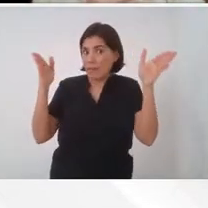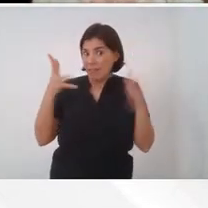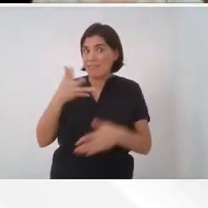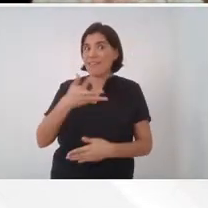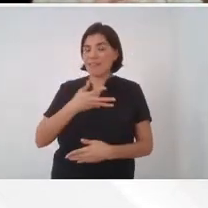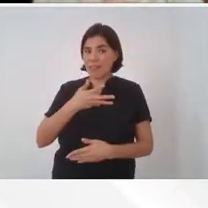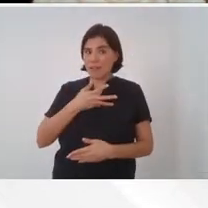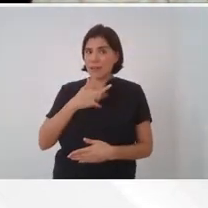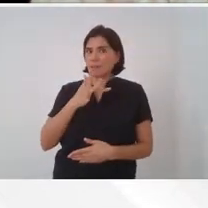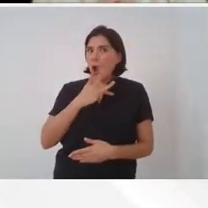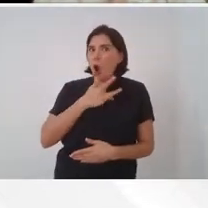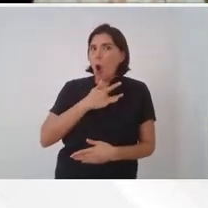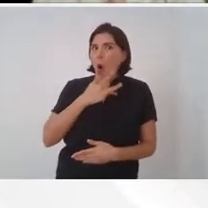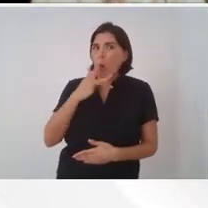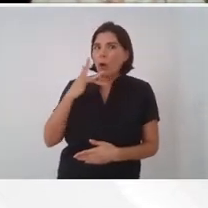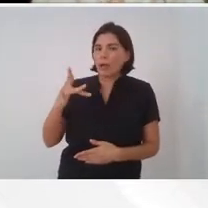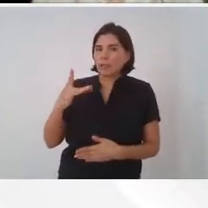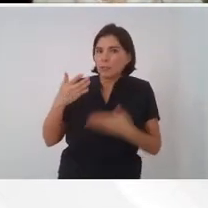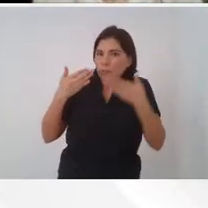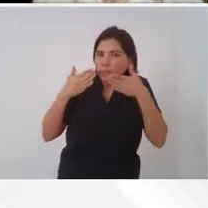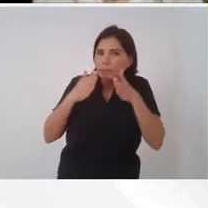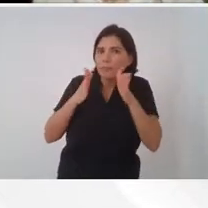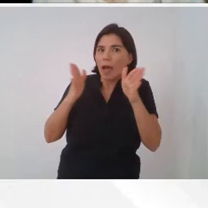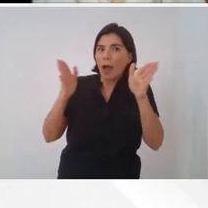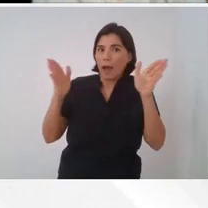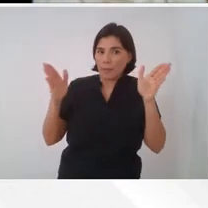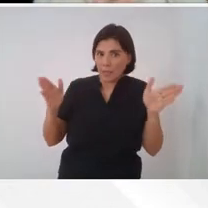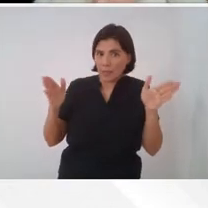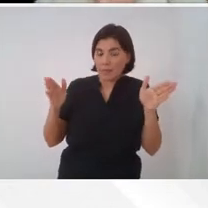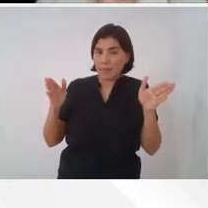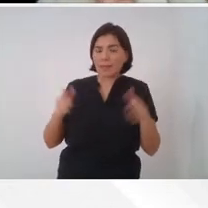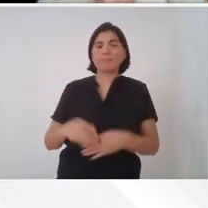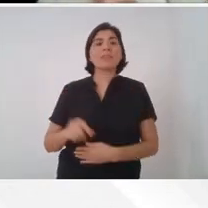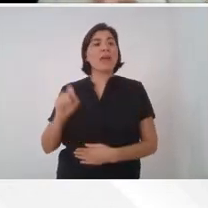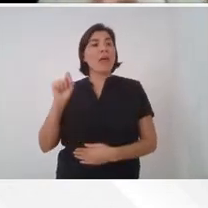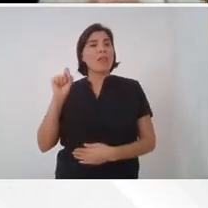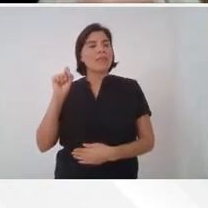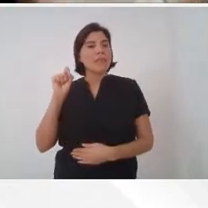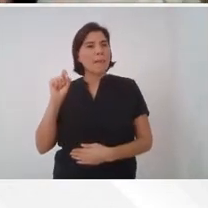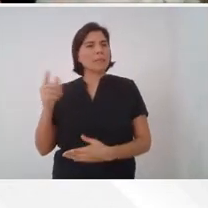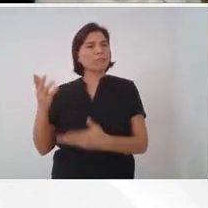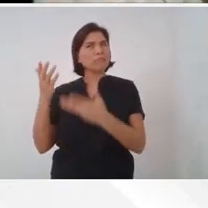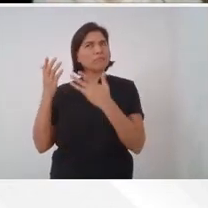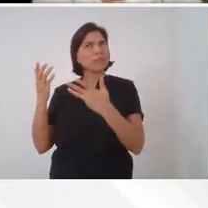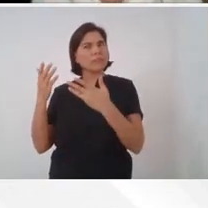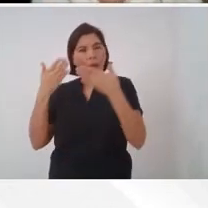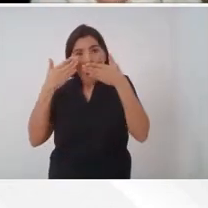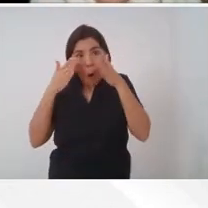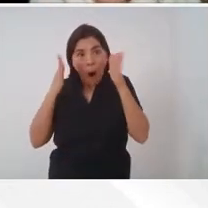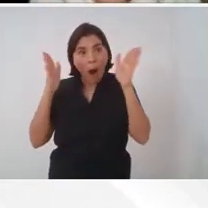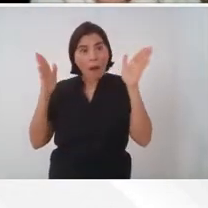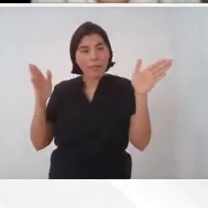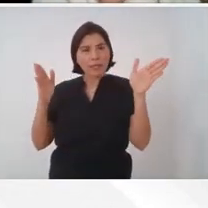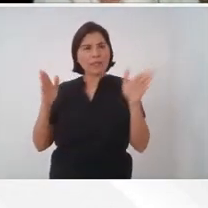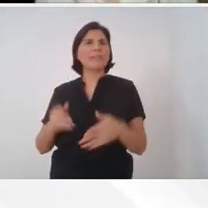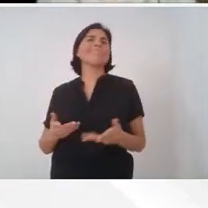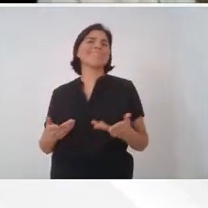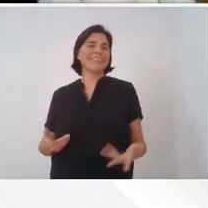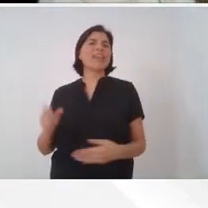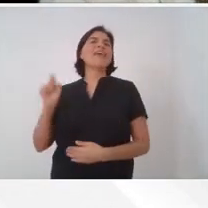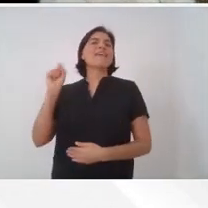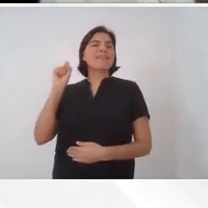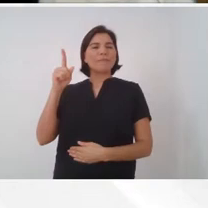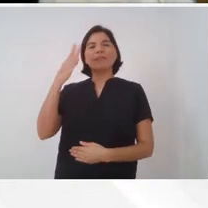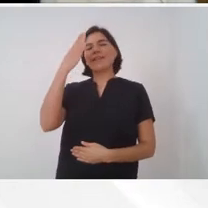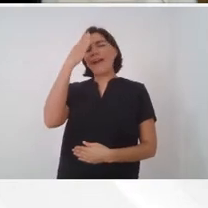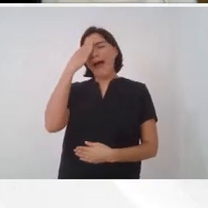y una voluntad plena y abierta. Y, por supuesto, habilidades que son esenciales en este